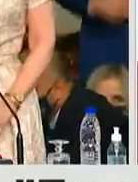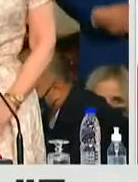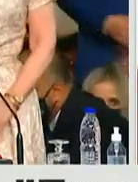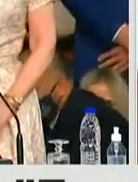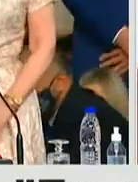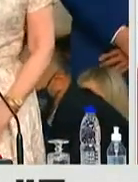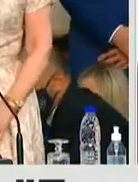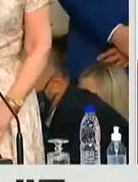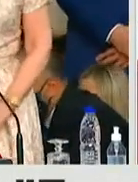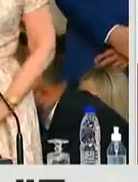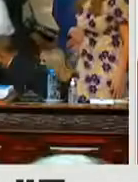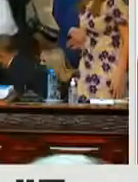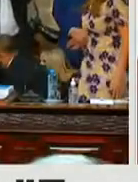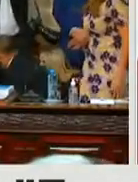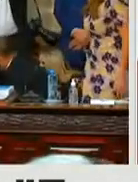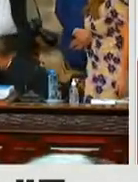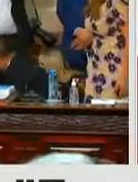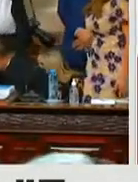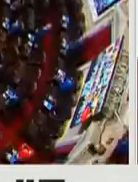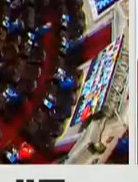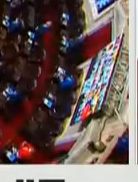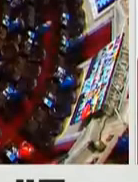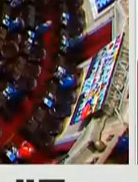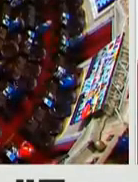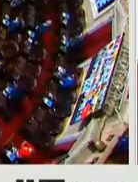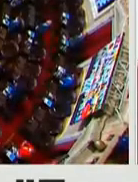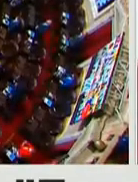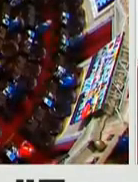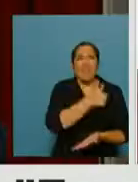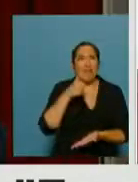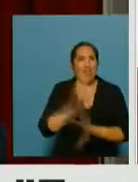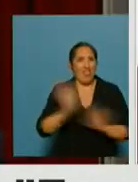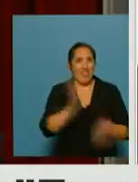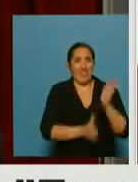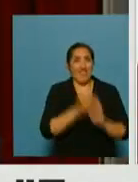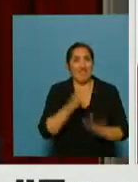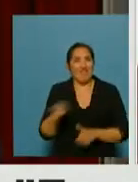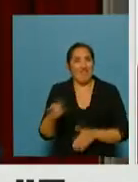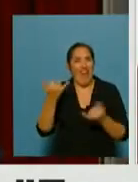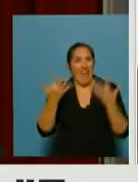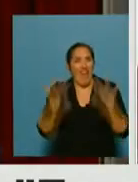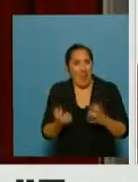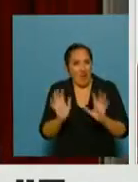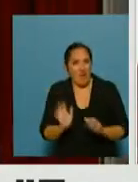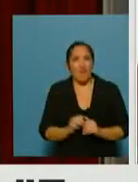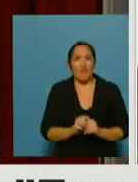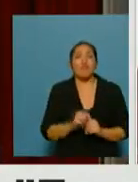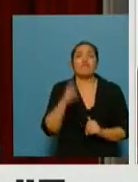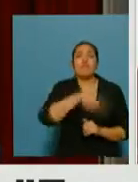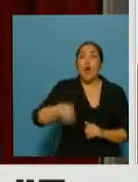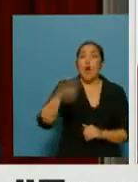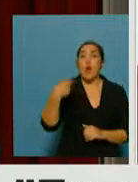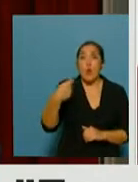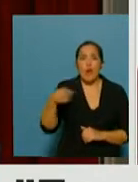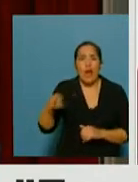también, el fondo tiene una responsabilidad y tuvo una responsabilidad independientemente de